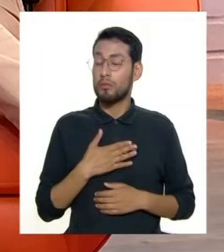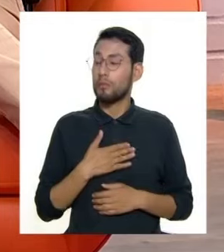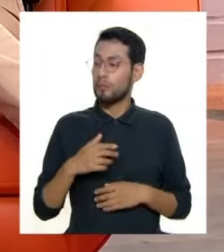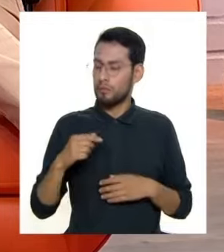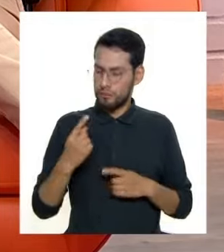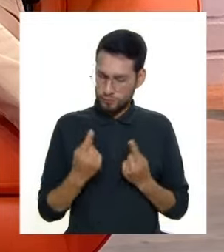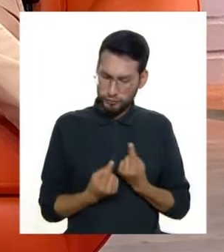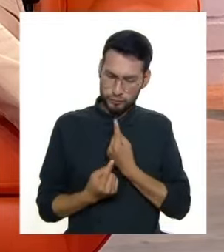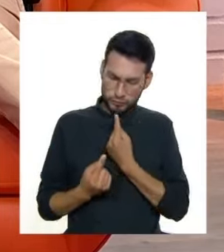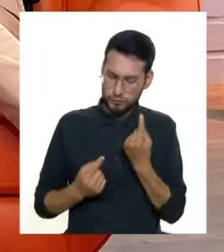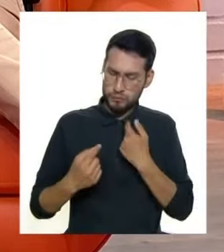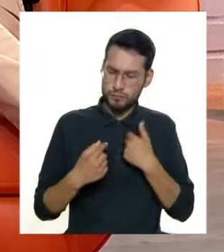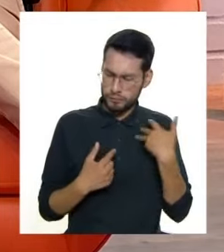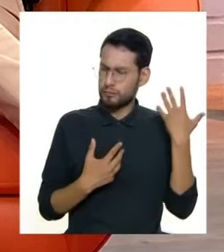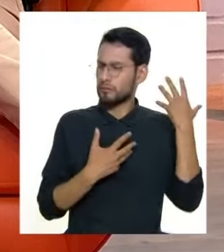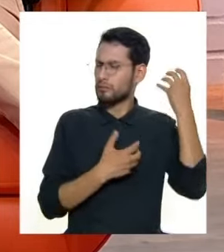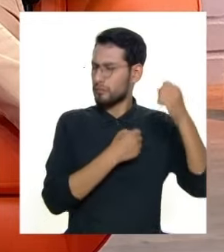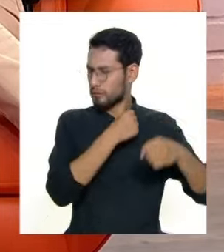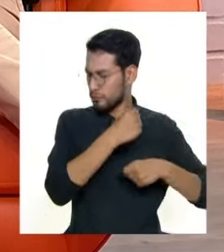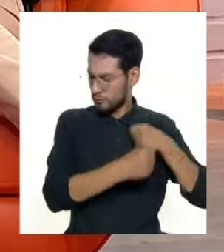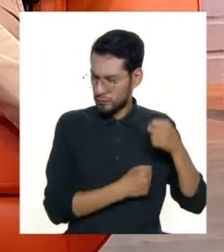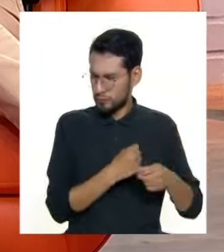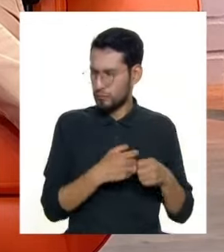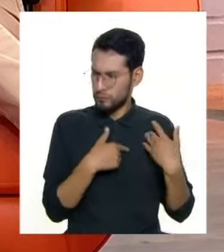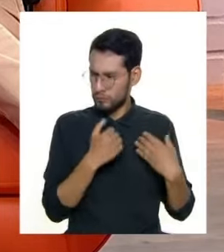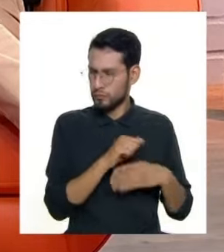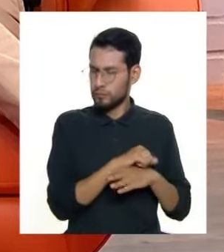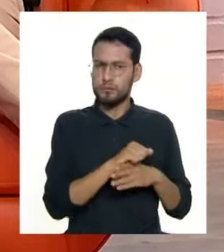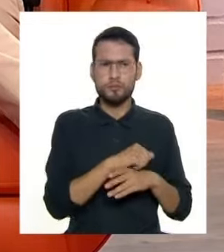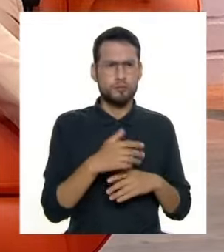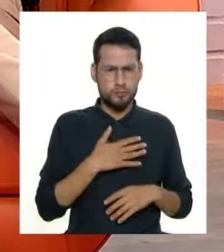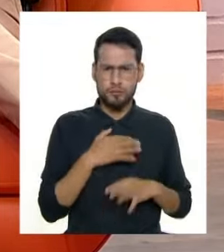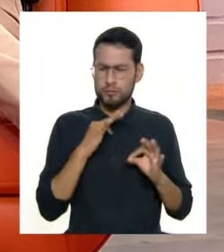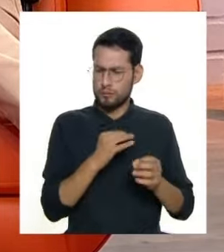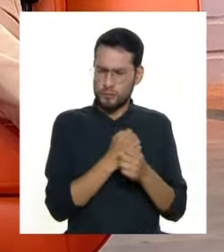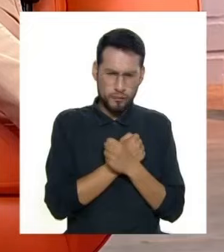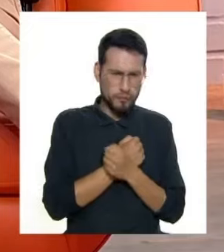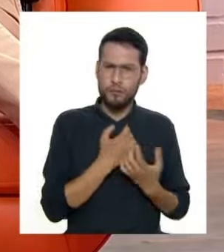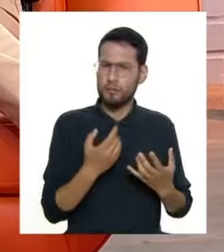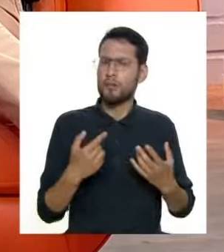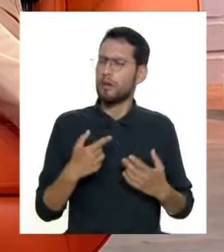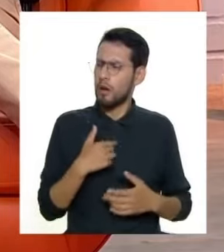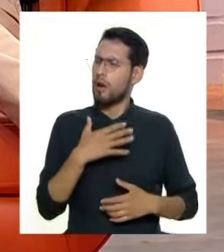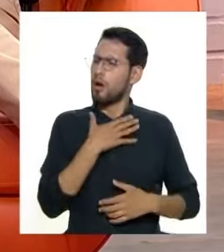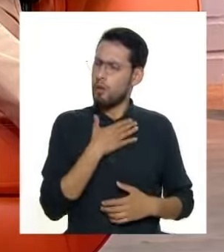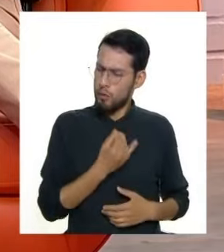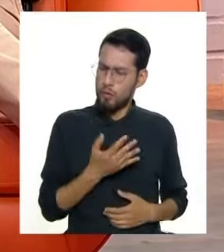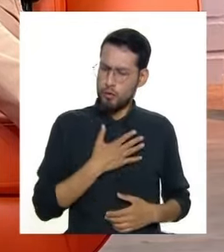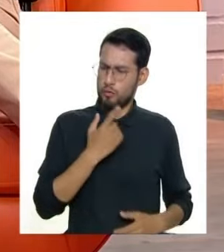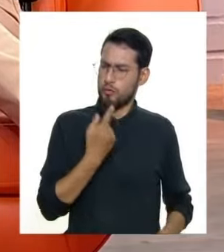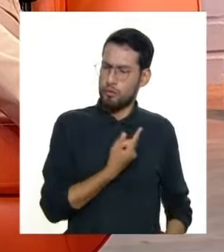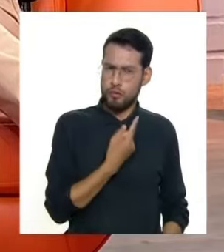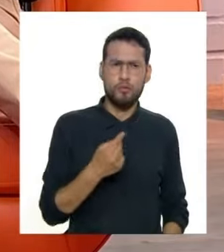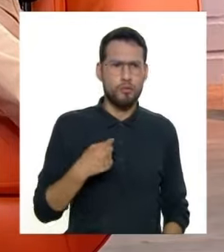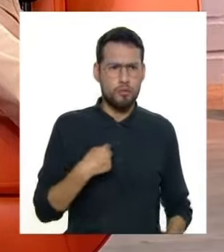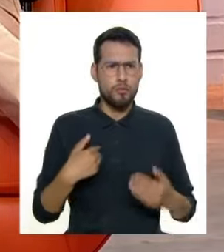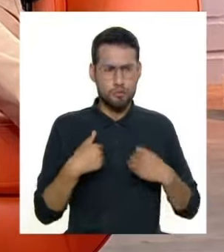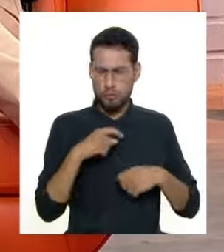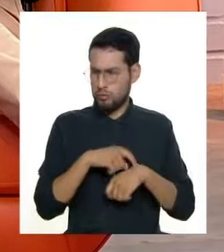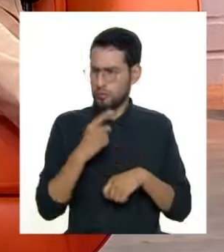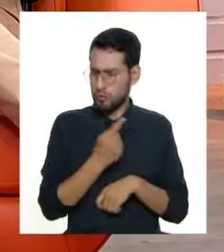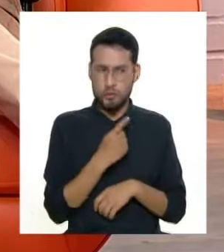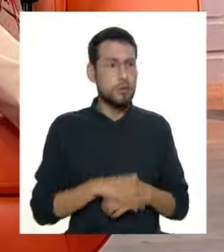la soledad durante mucho tiempo y le tengo el mismo amor. O sea, a mí me encanta mi soledad. De hecho, que tengo mis momentos